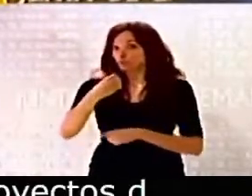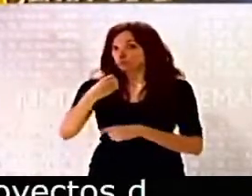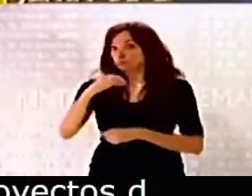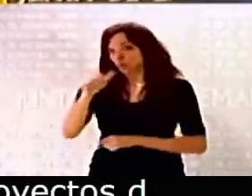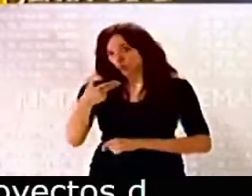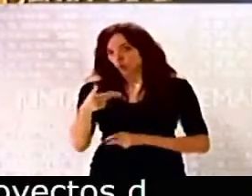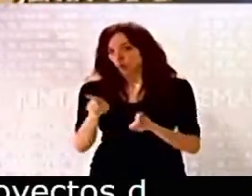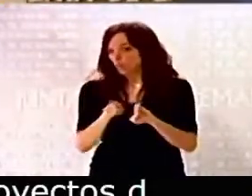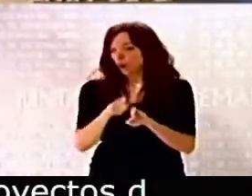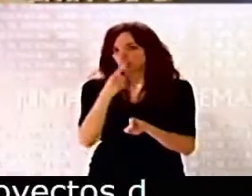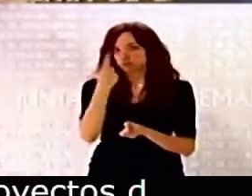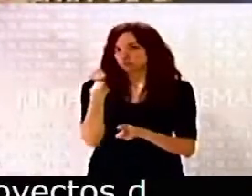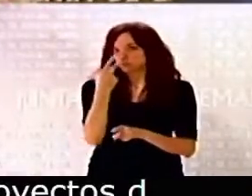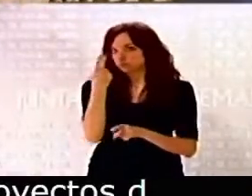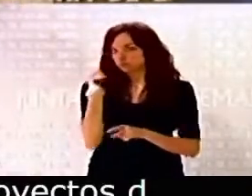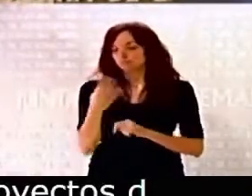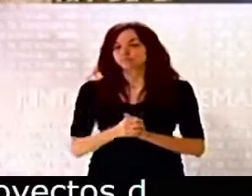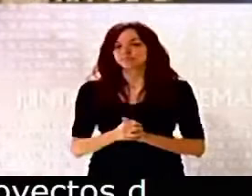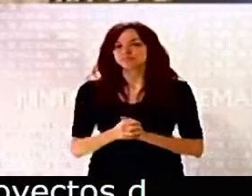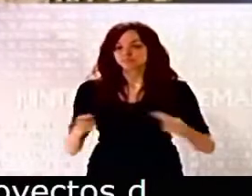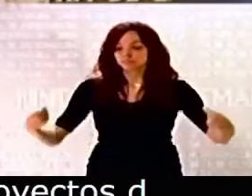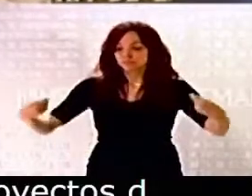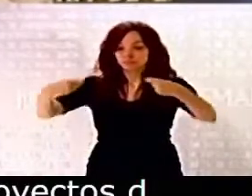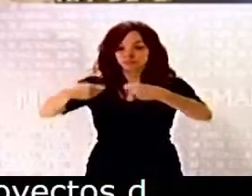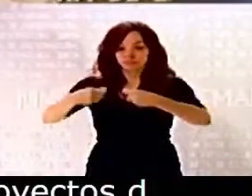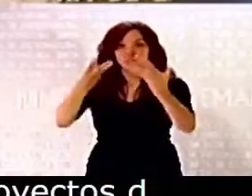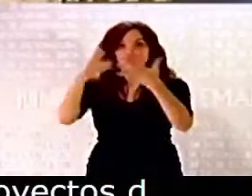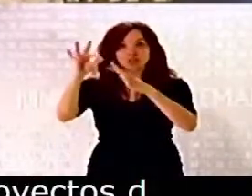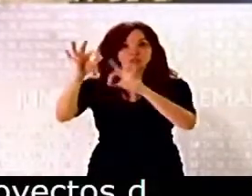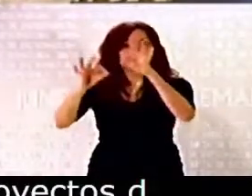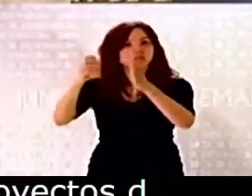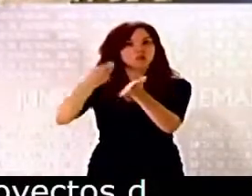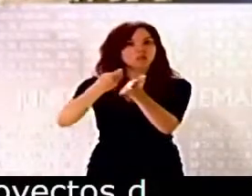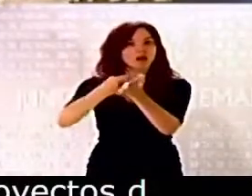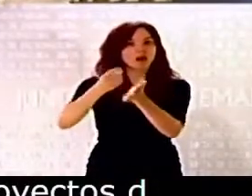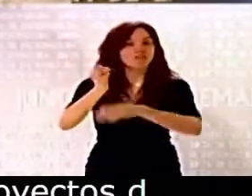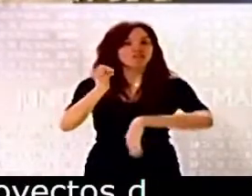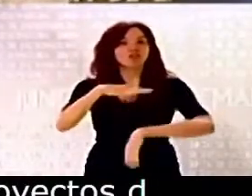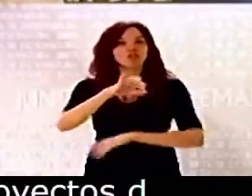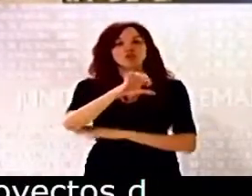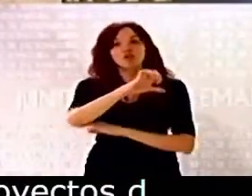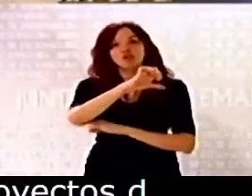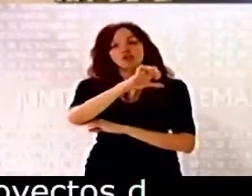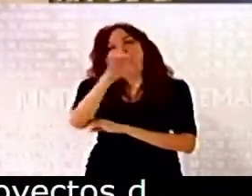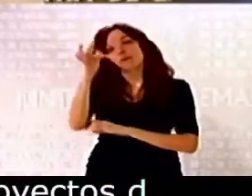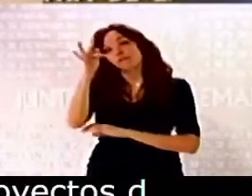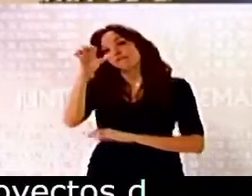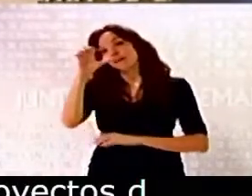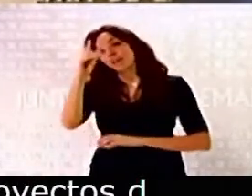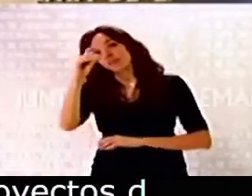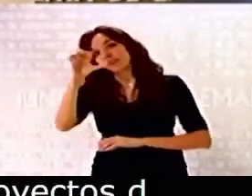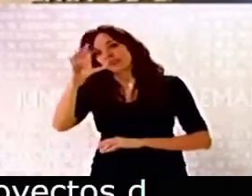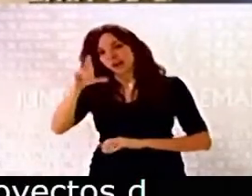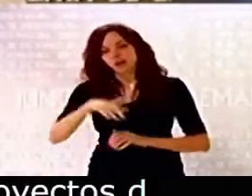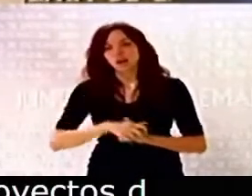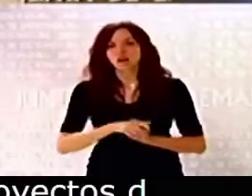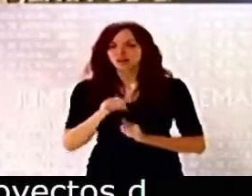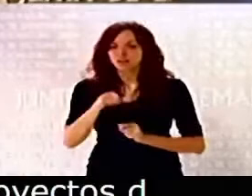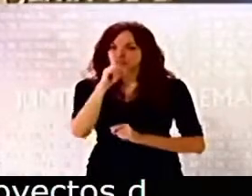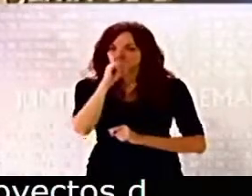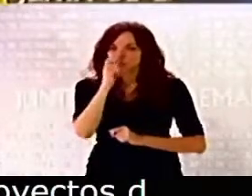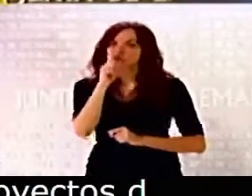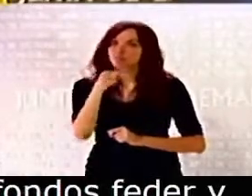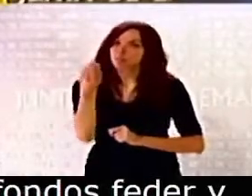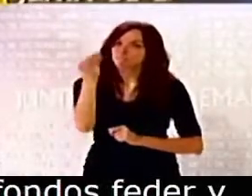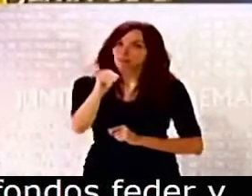años, cofinanciados en un 80% por los fondos FEDER y este año, pues con más motivo, dado que el sector